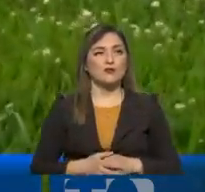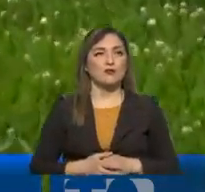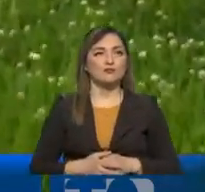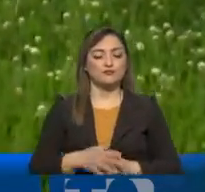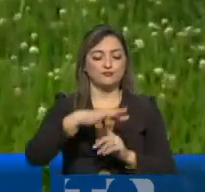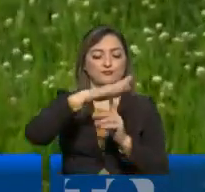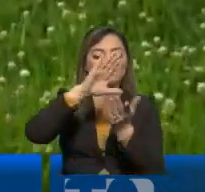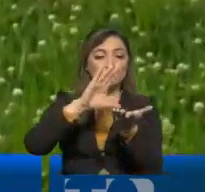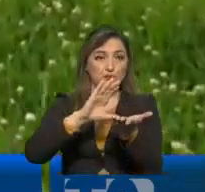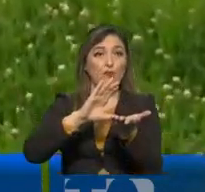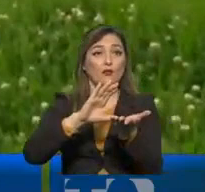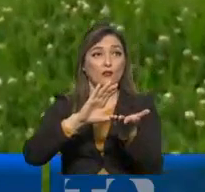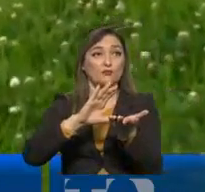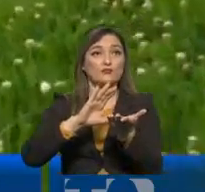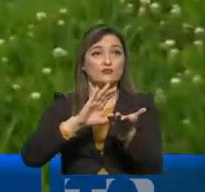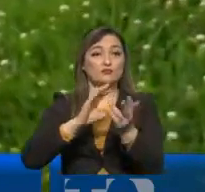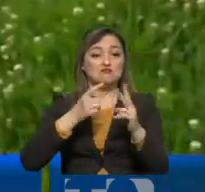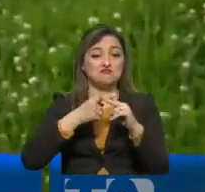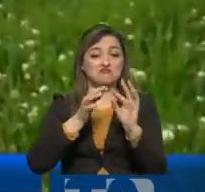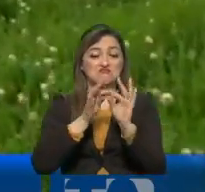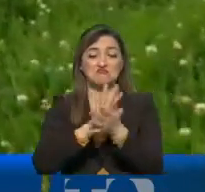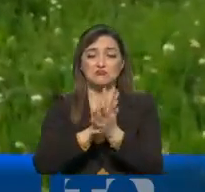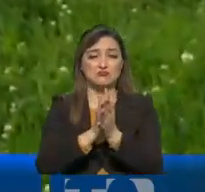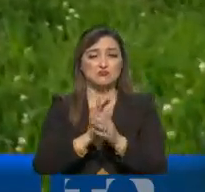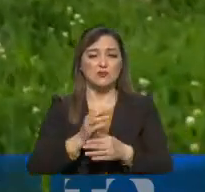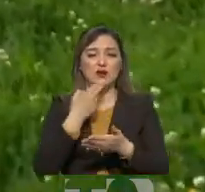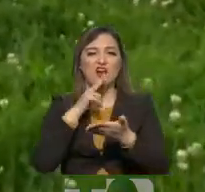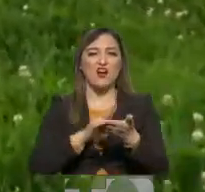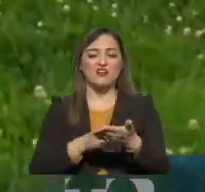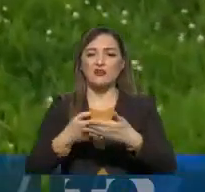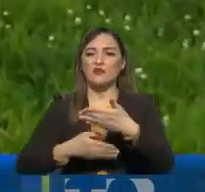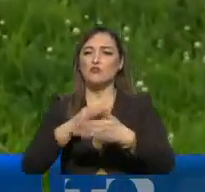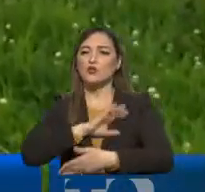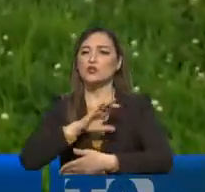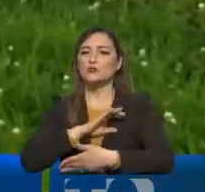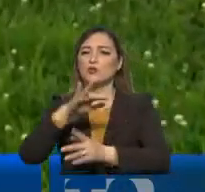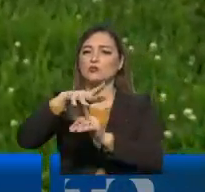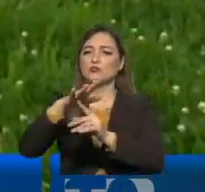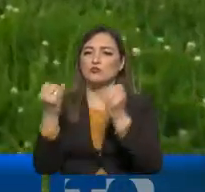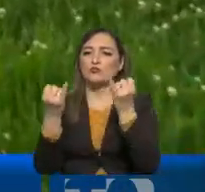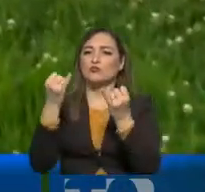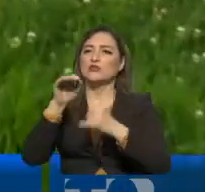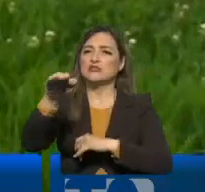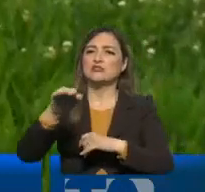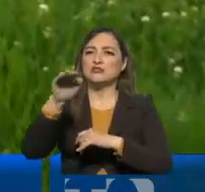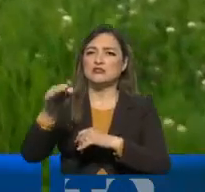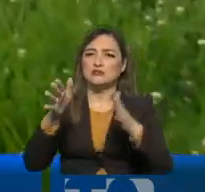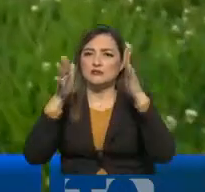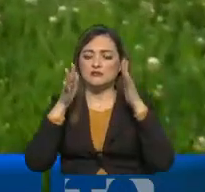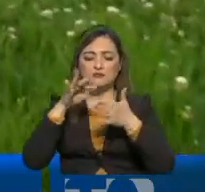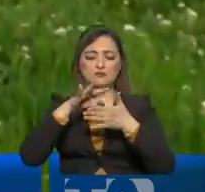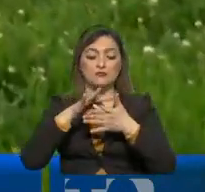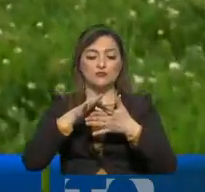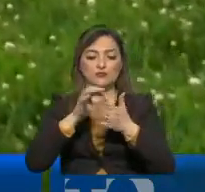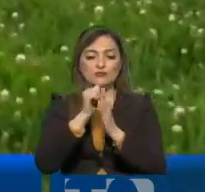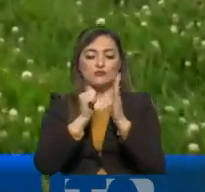Parque Central, que igual está sin mantenimiento. Ya lo hemos pedido por escrito a Parques y Jardines, nos han atendido, pero está pendiente que